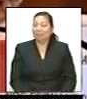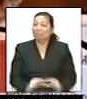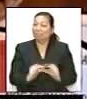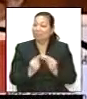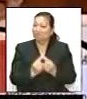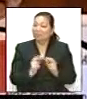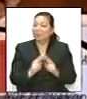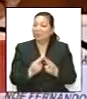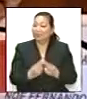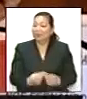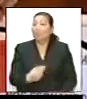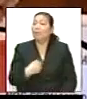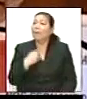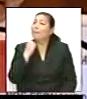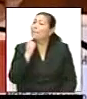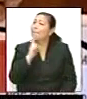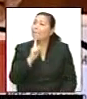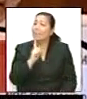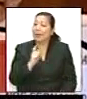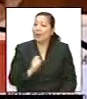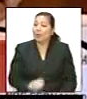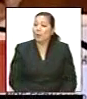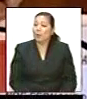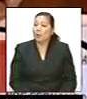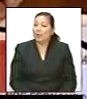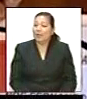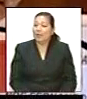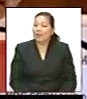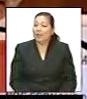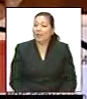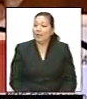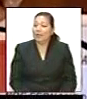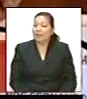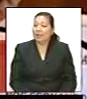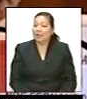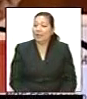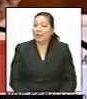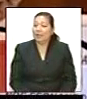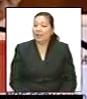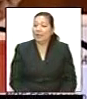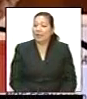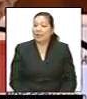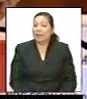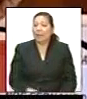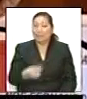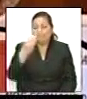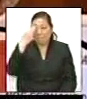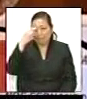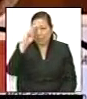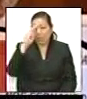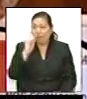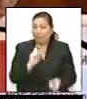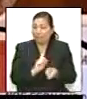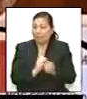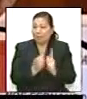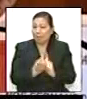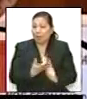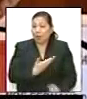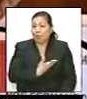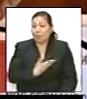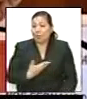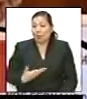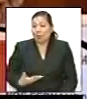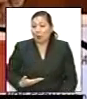reuniones. Mis preguntas serían, señor embajador, como usted bien mencionó, en México hemos tenido un cambio de gobierno, el